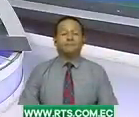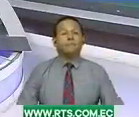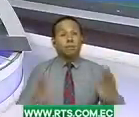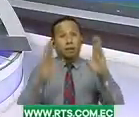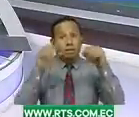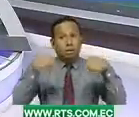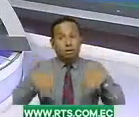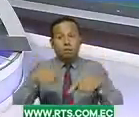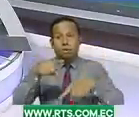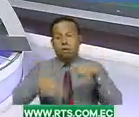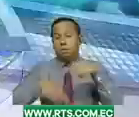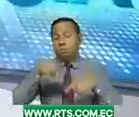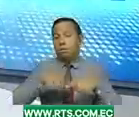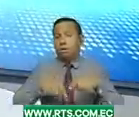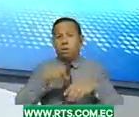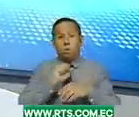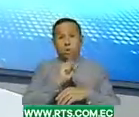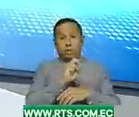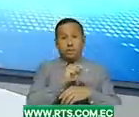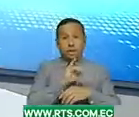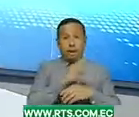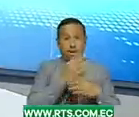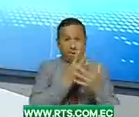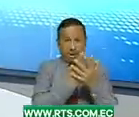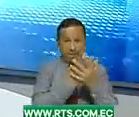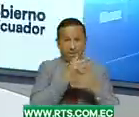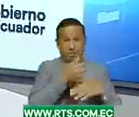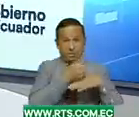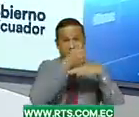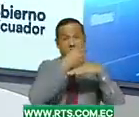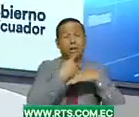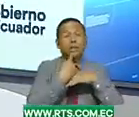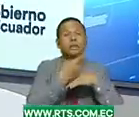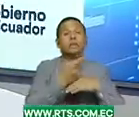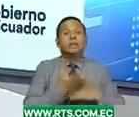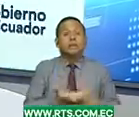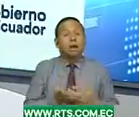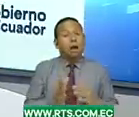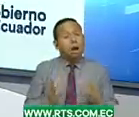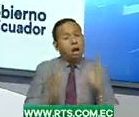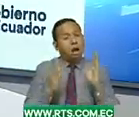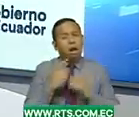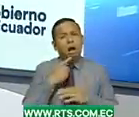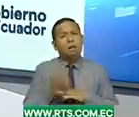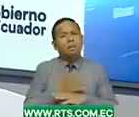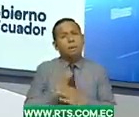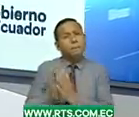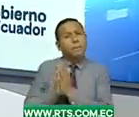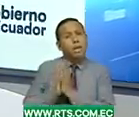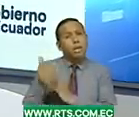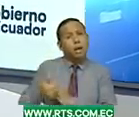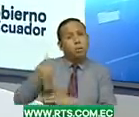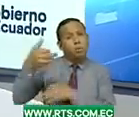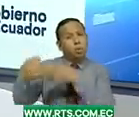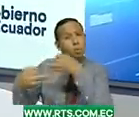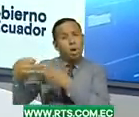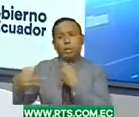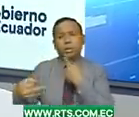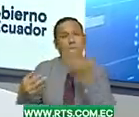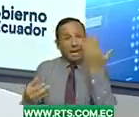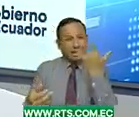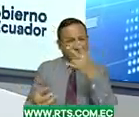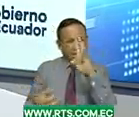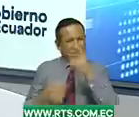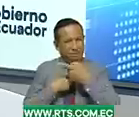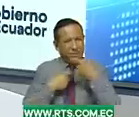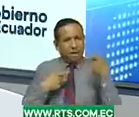Atentos, amigos, porque el SNAI informa que, en atención al pedido de revocatoria presentado por el Estado el 17 de marzo, en